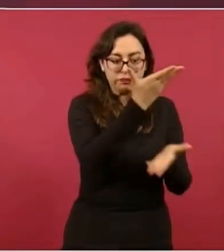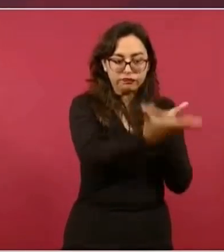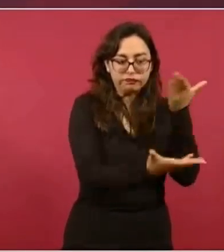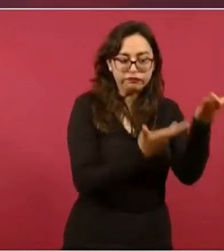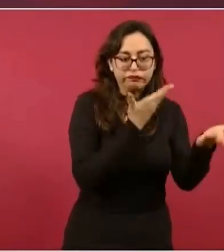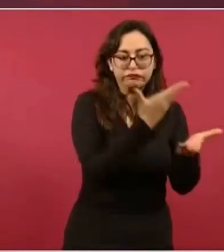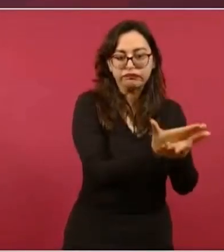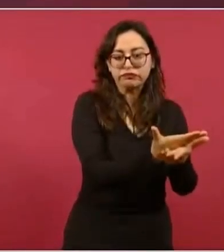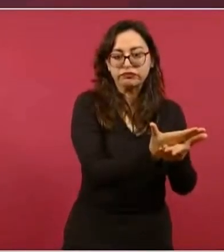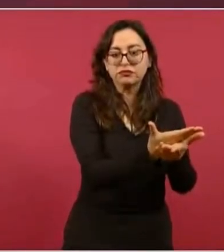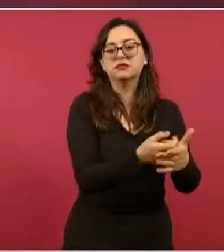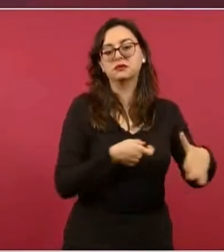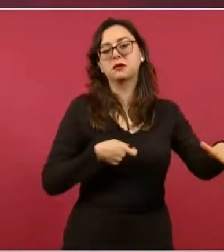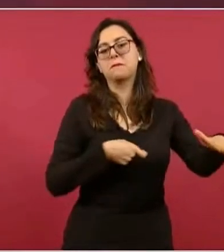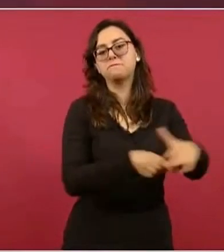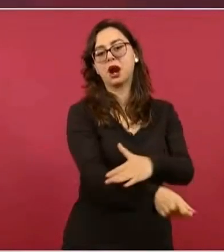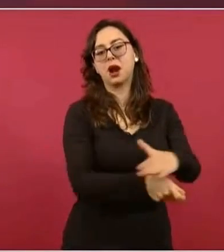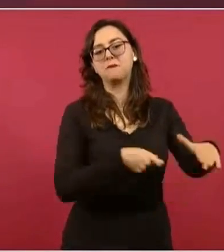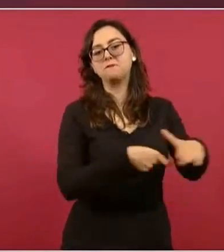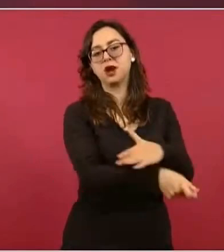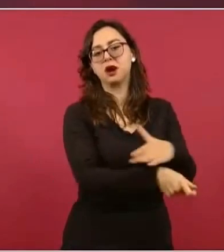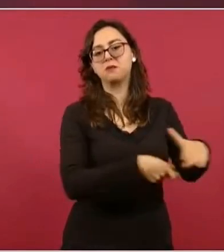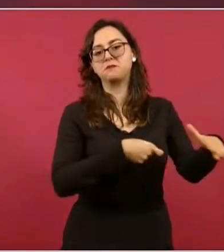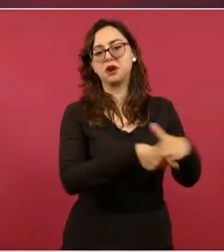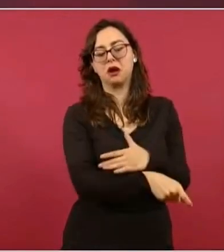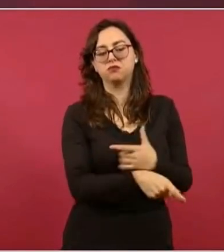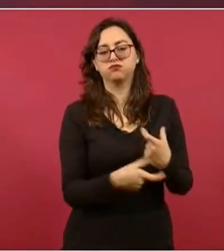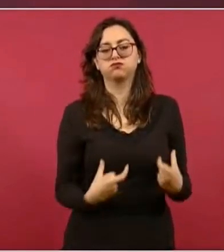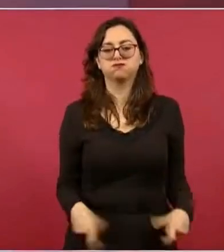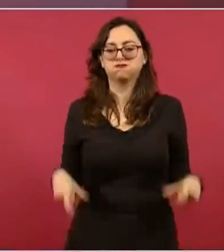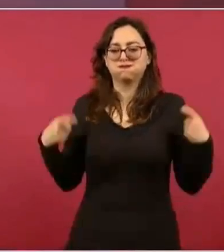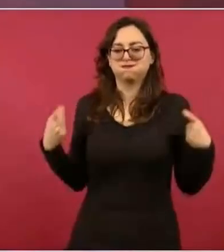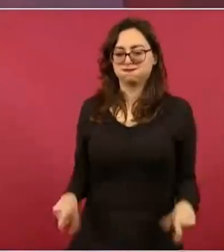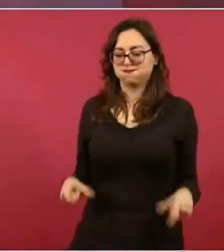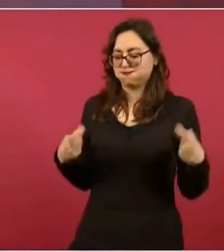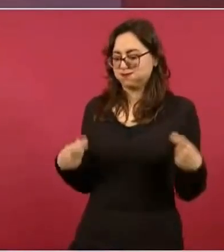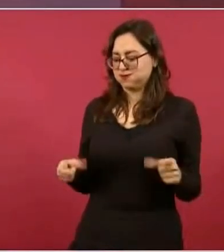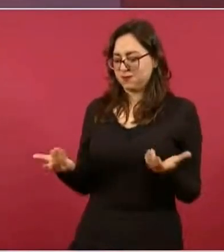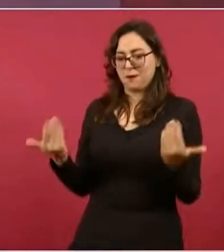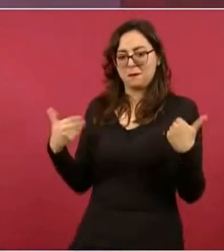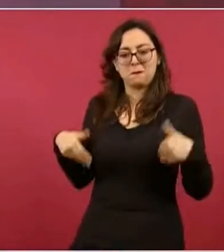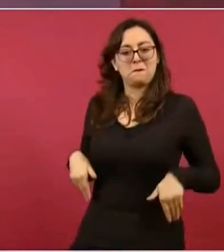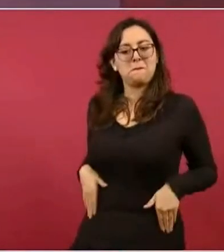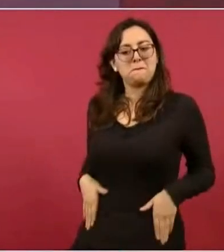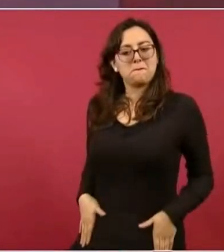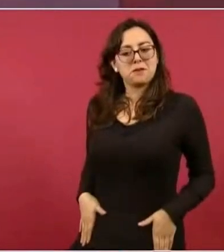de los corruptos pues ellos reciben